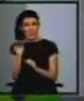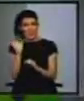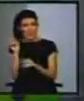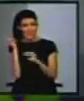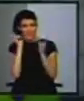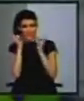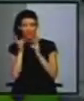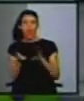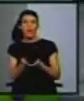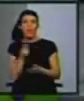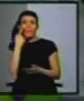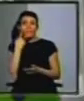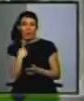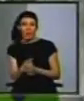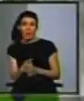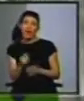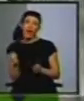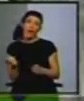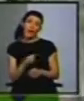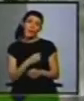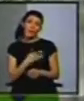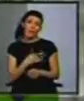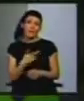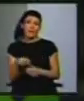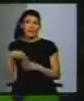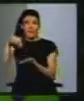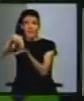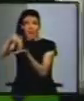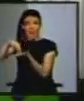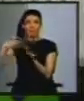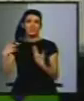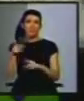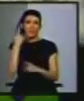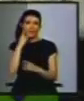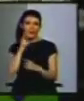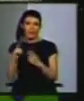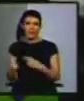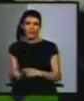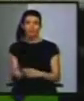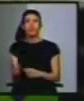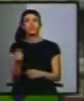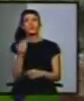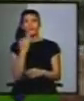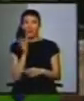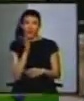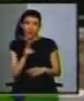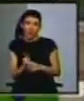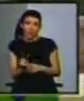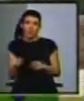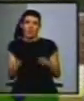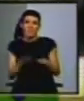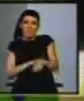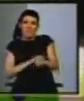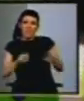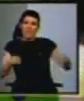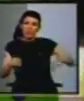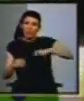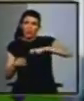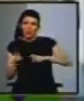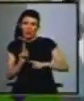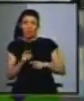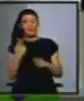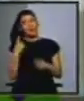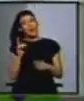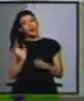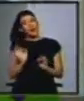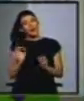estos paraderos a esta altura ya están dañados. Tampoco contemplan la entrada por el lado izquierdo. Sin embargo, protegerán a los usuarios en invierno